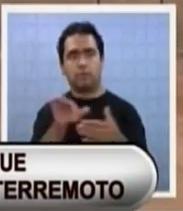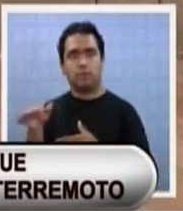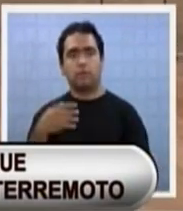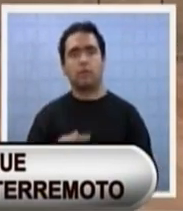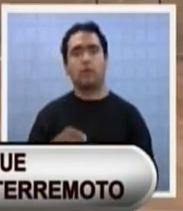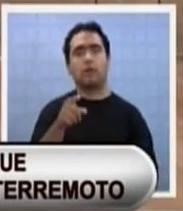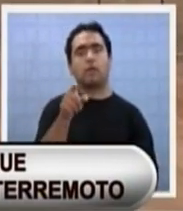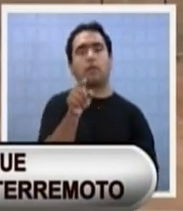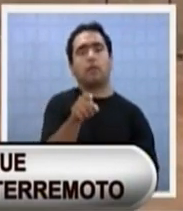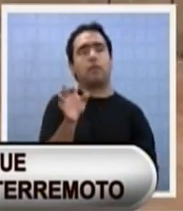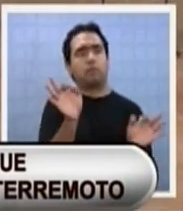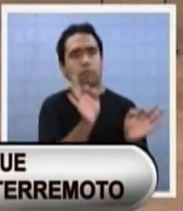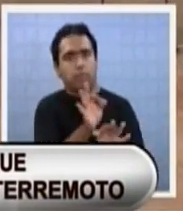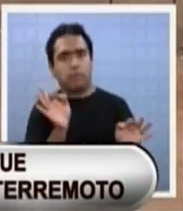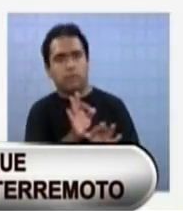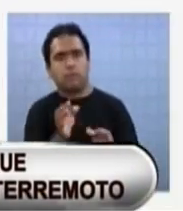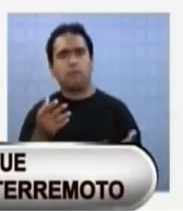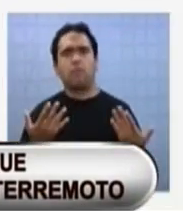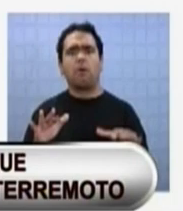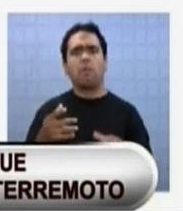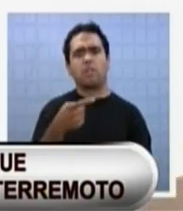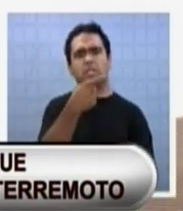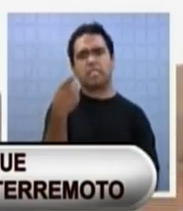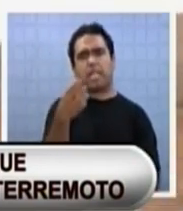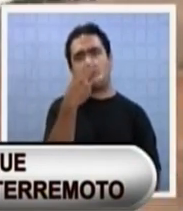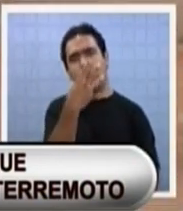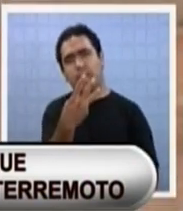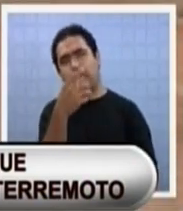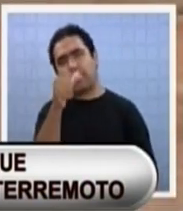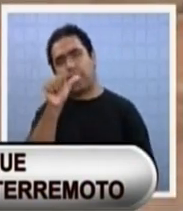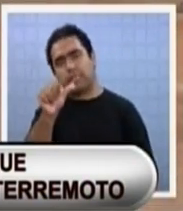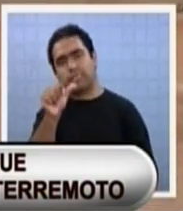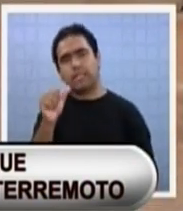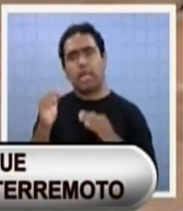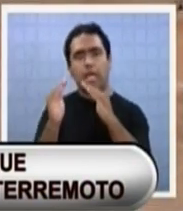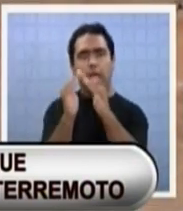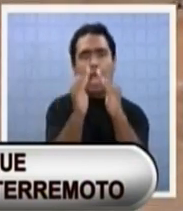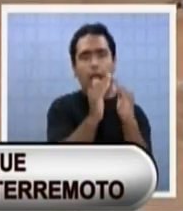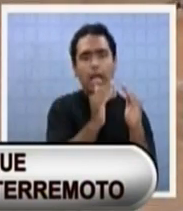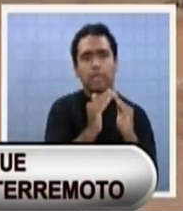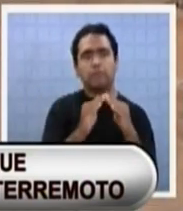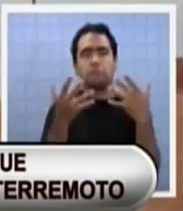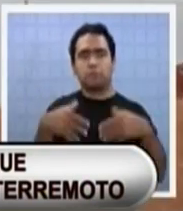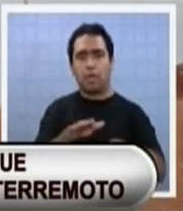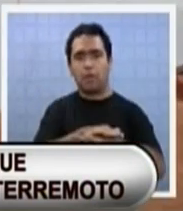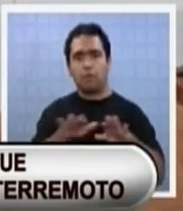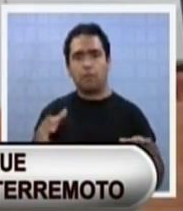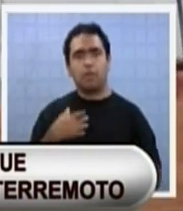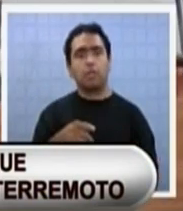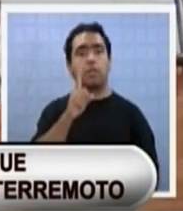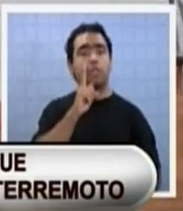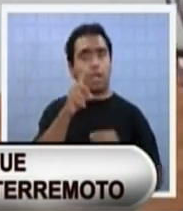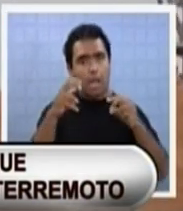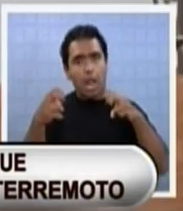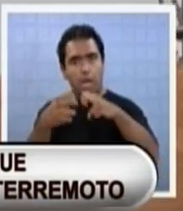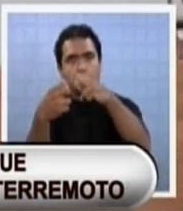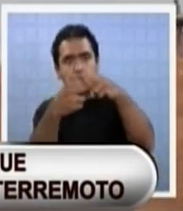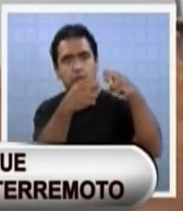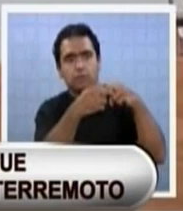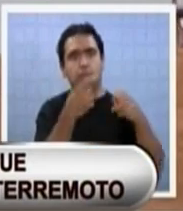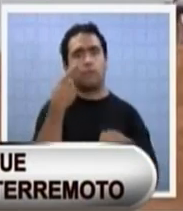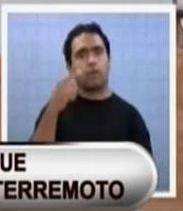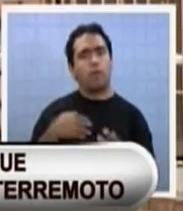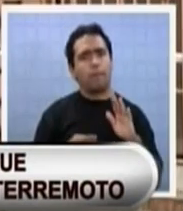Según explicó, se trata de unas 136 viviendas terminadas, cada una con un kit de electricidad, aunque